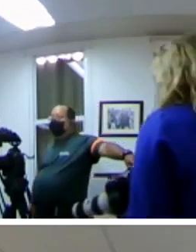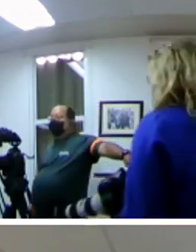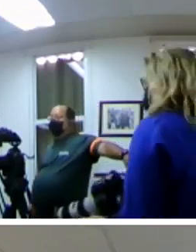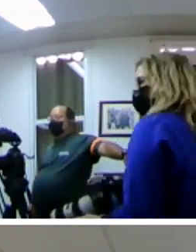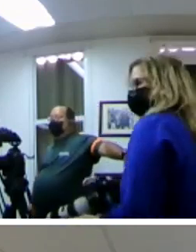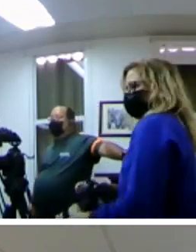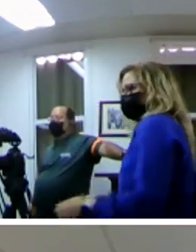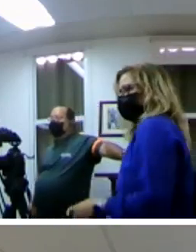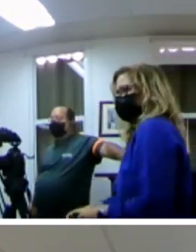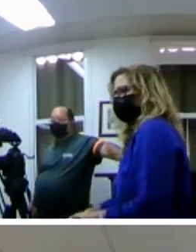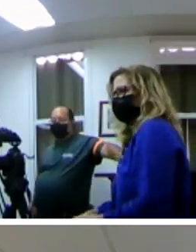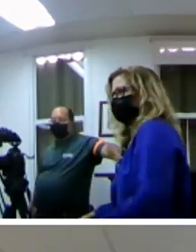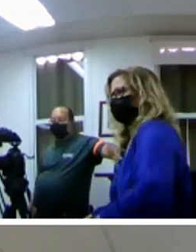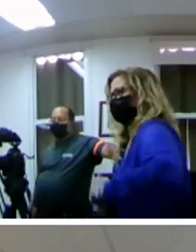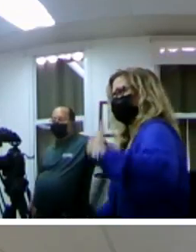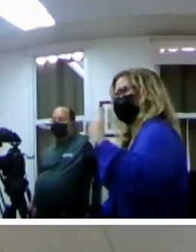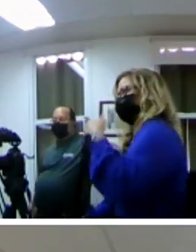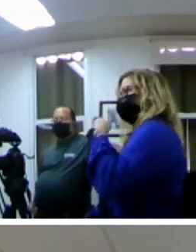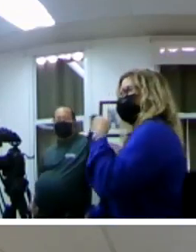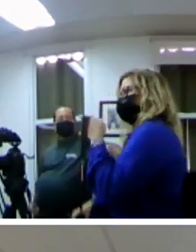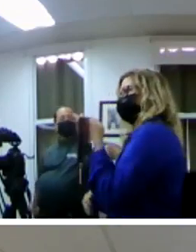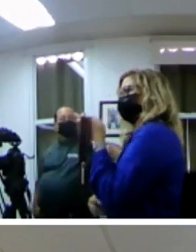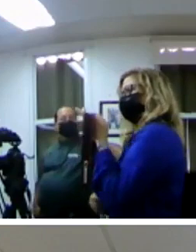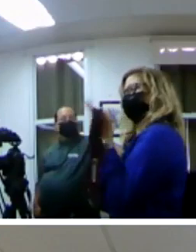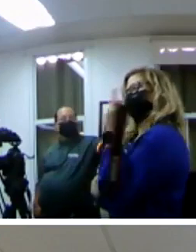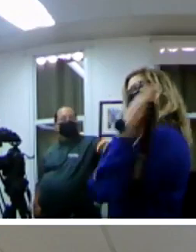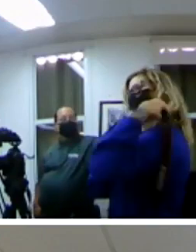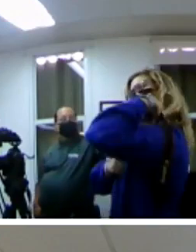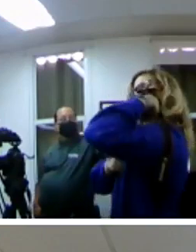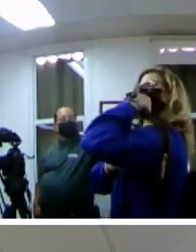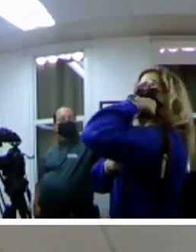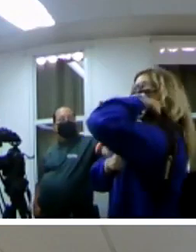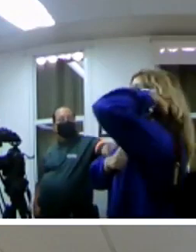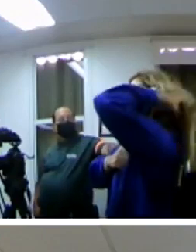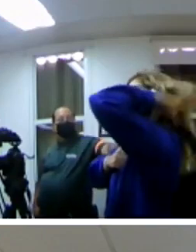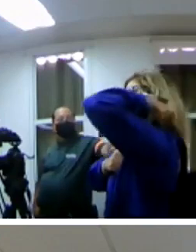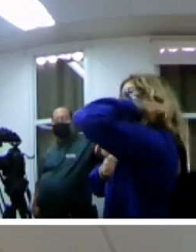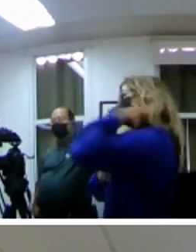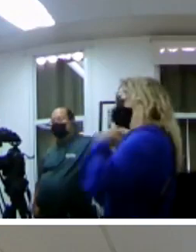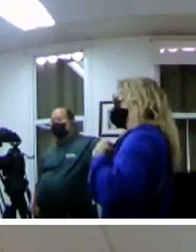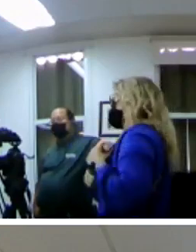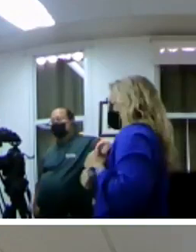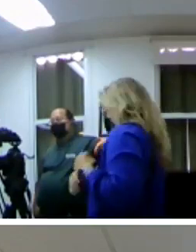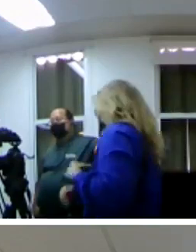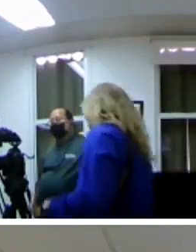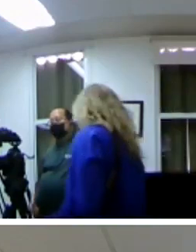106 millones 389 mil. Vamos 5 años hacia atrás y me va diciendo.